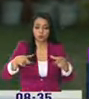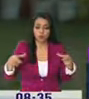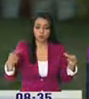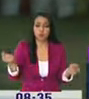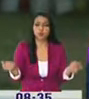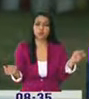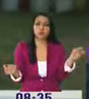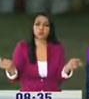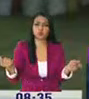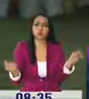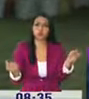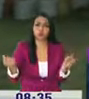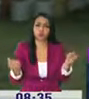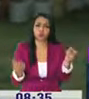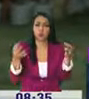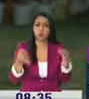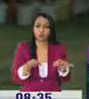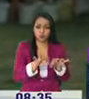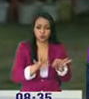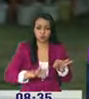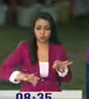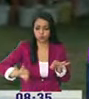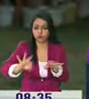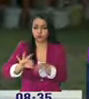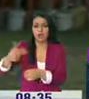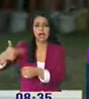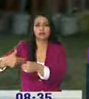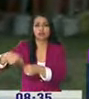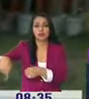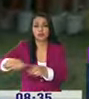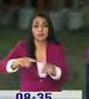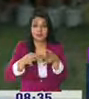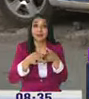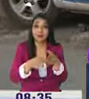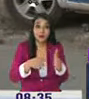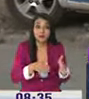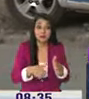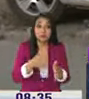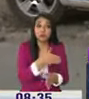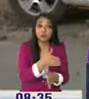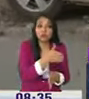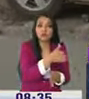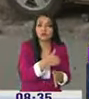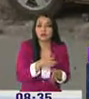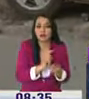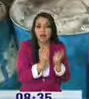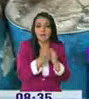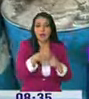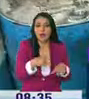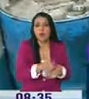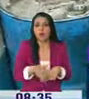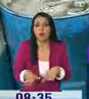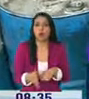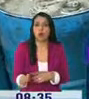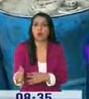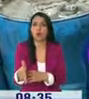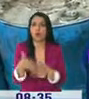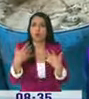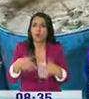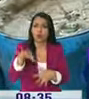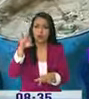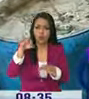descargando donde no correspondía su destino final de acuerdo a la guía de remisión. Durante la operación, los uniformados hallaron gran cantidad